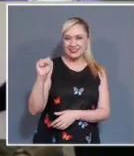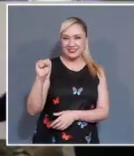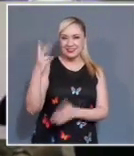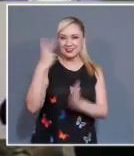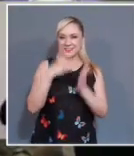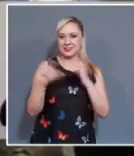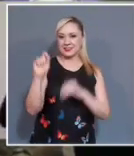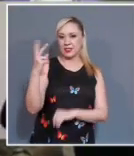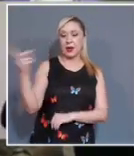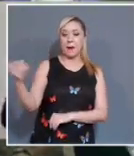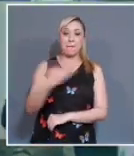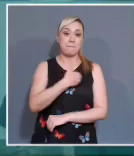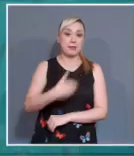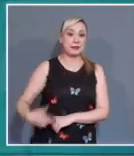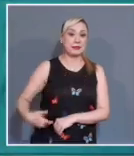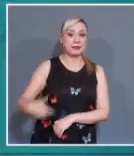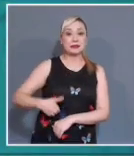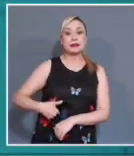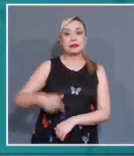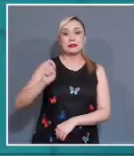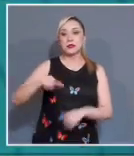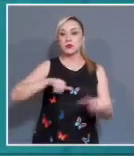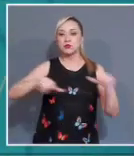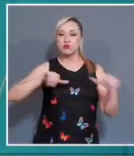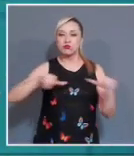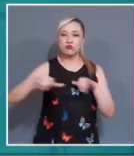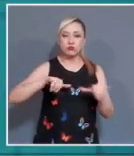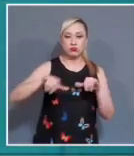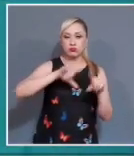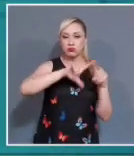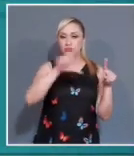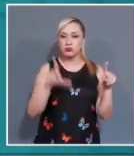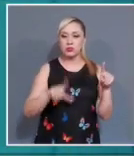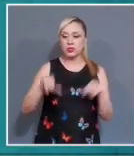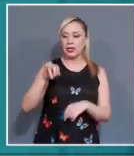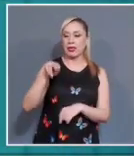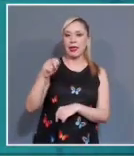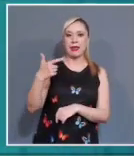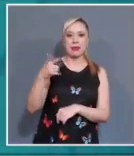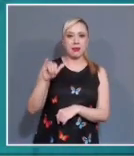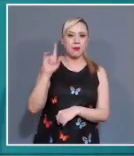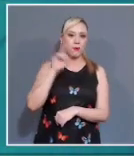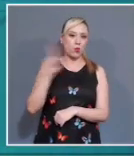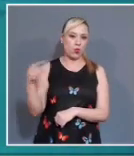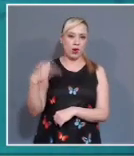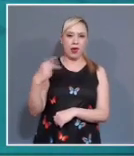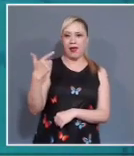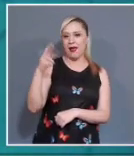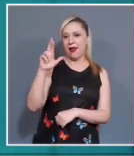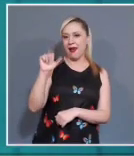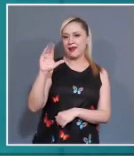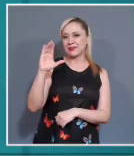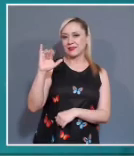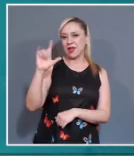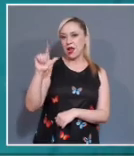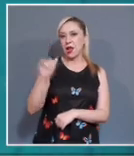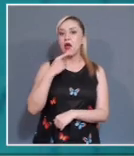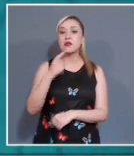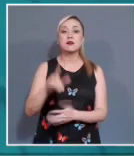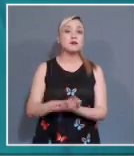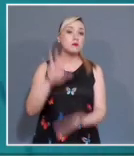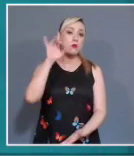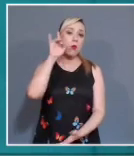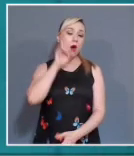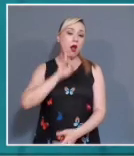INEGI, Graciela Márquez, denunció que entre los grupos más afectados están las mujeres, con un